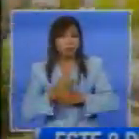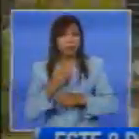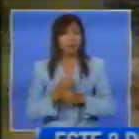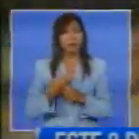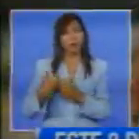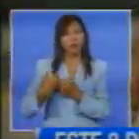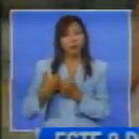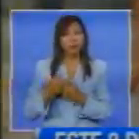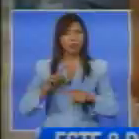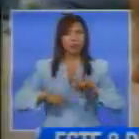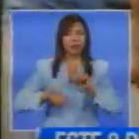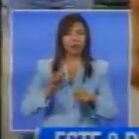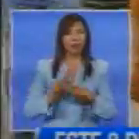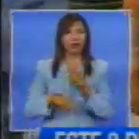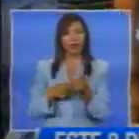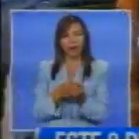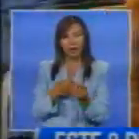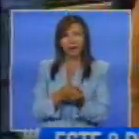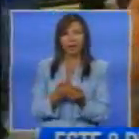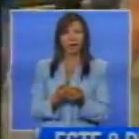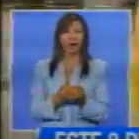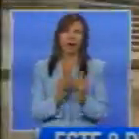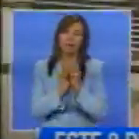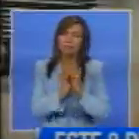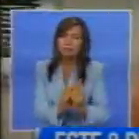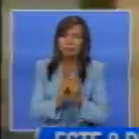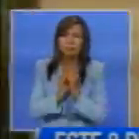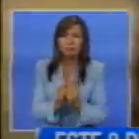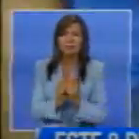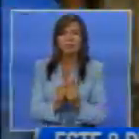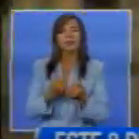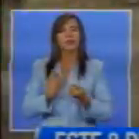novia, a la amiga, a la cómplice y a la fiel compañera,